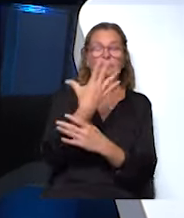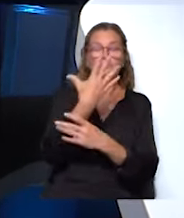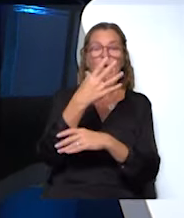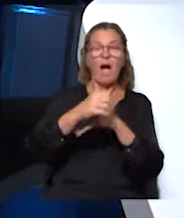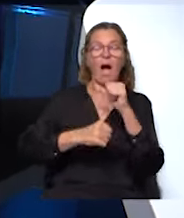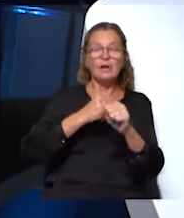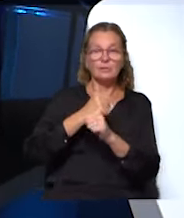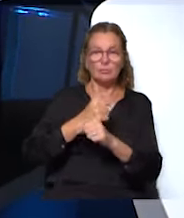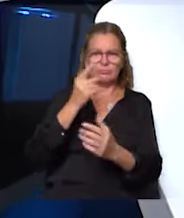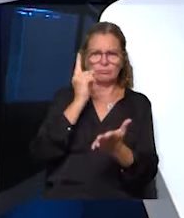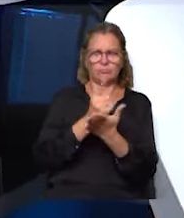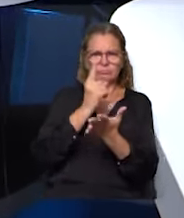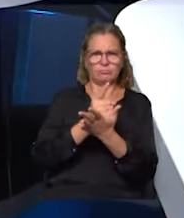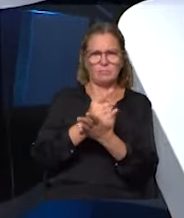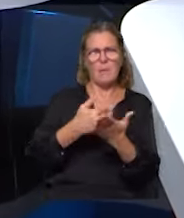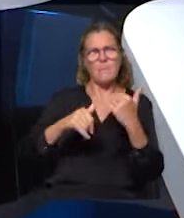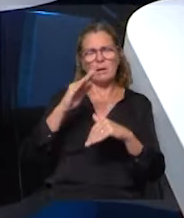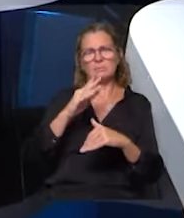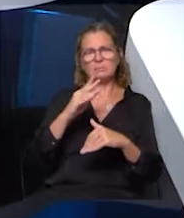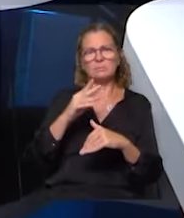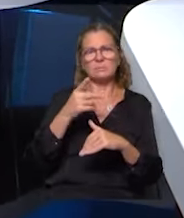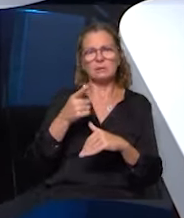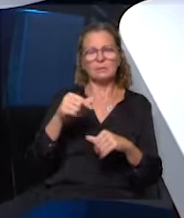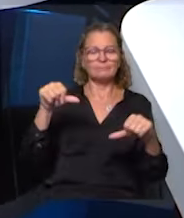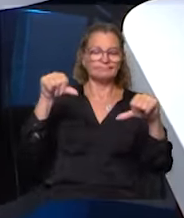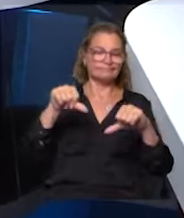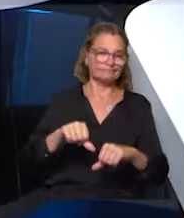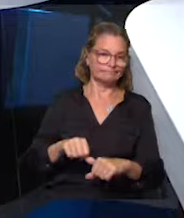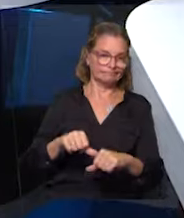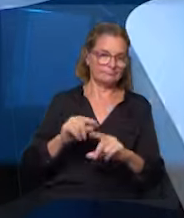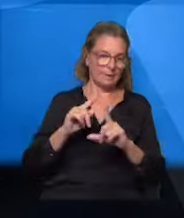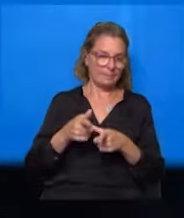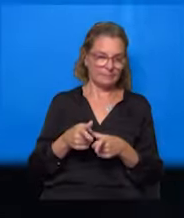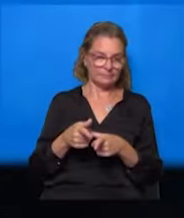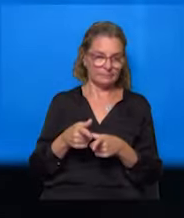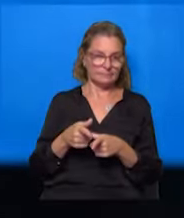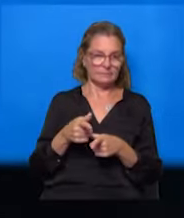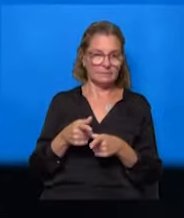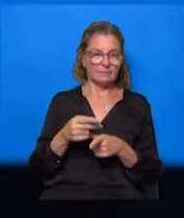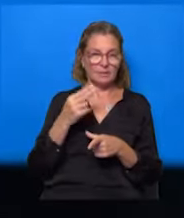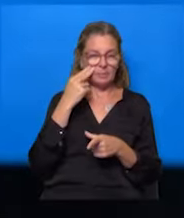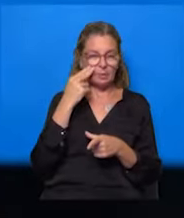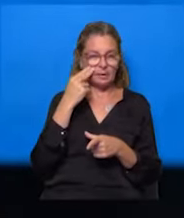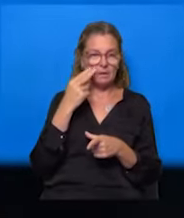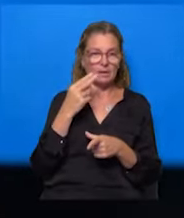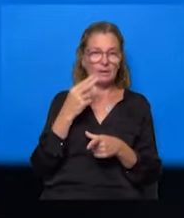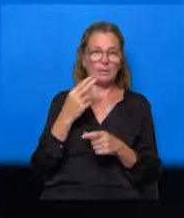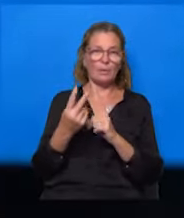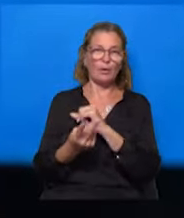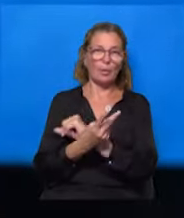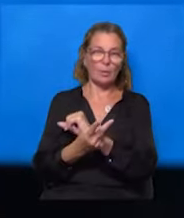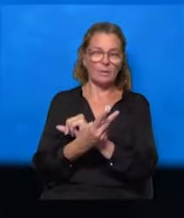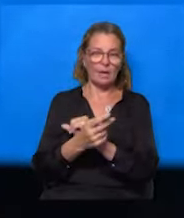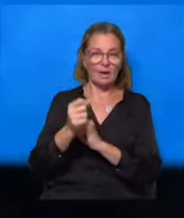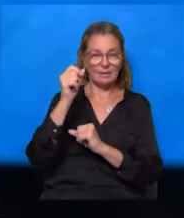y endurecer la represión estrategia que también fracasó porque se sosl los los aspectos de la prevención